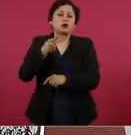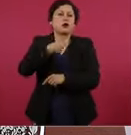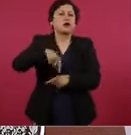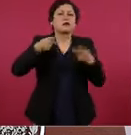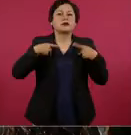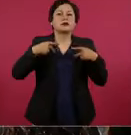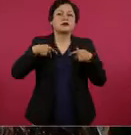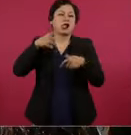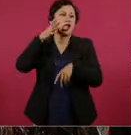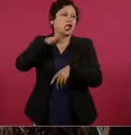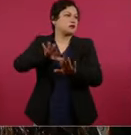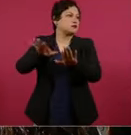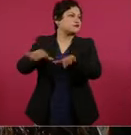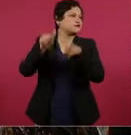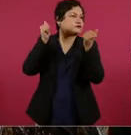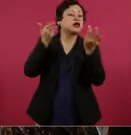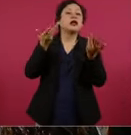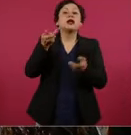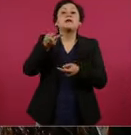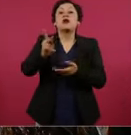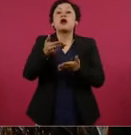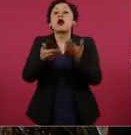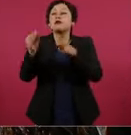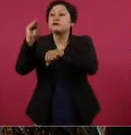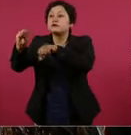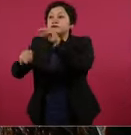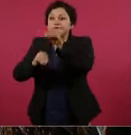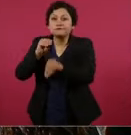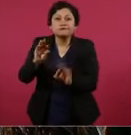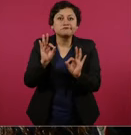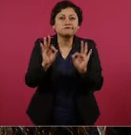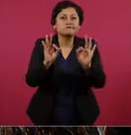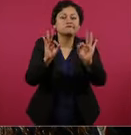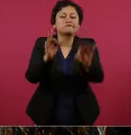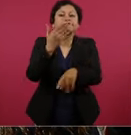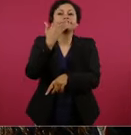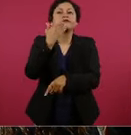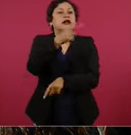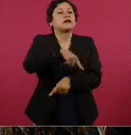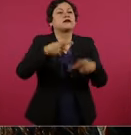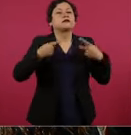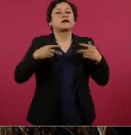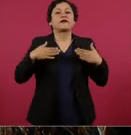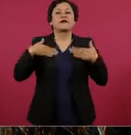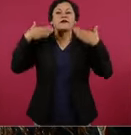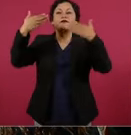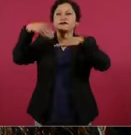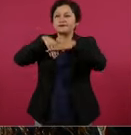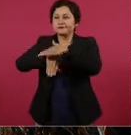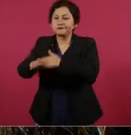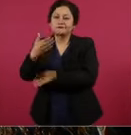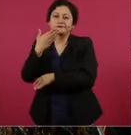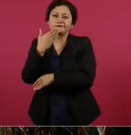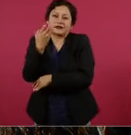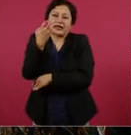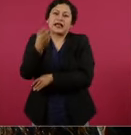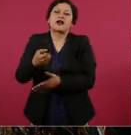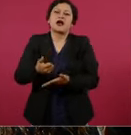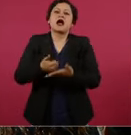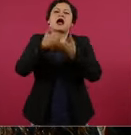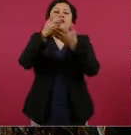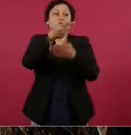más van a impactar en un sistema de salud público gratuito y enfocado en lo preventivo.